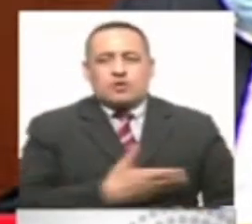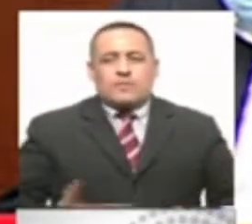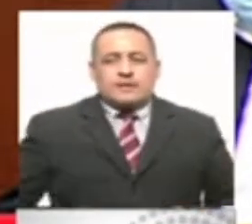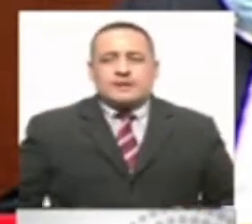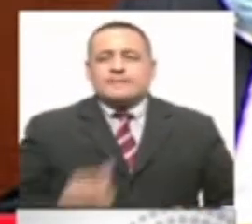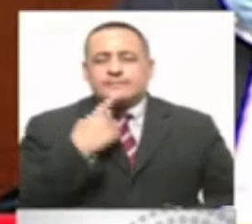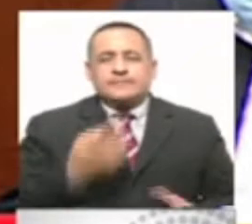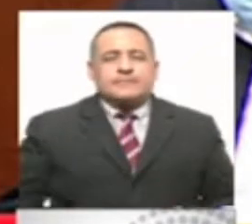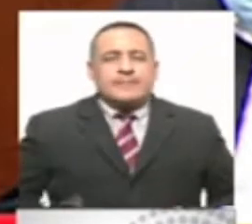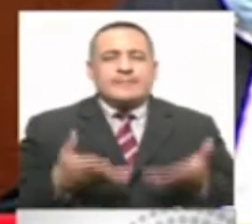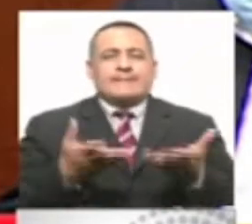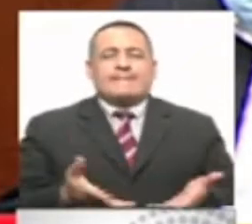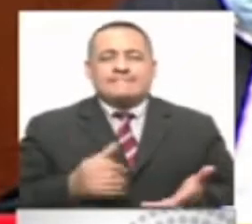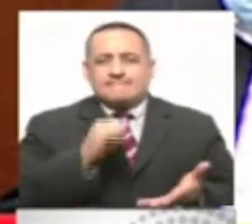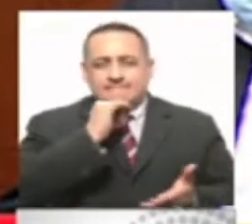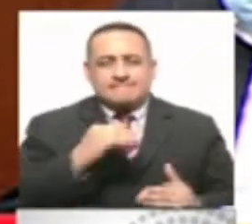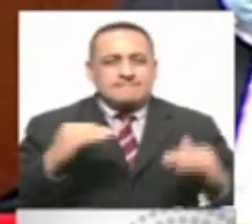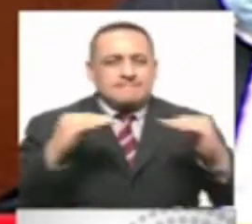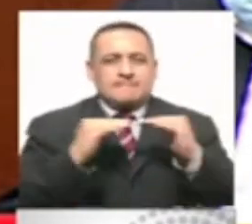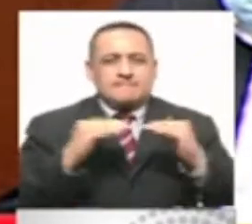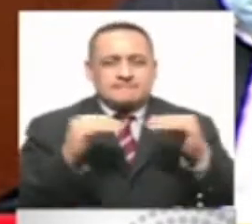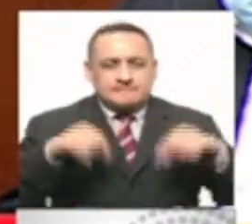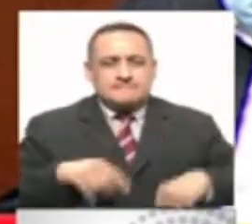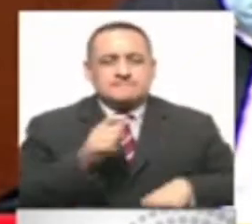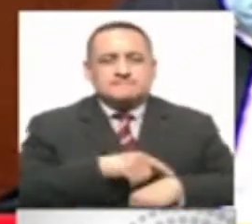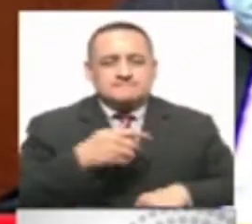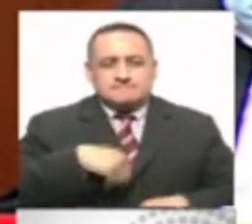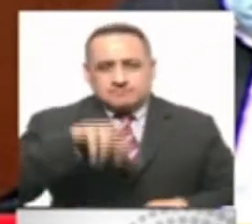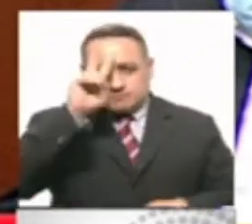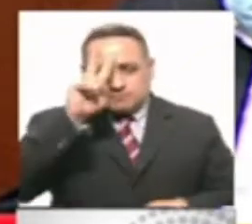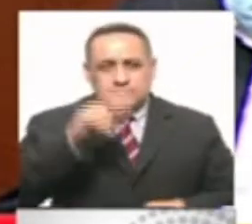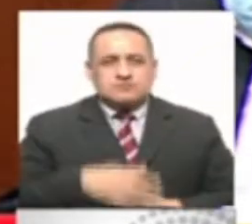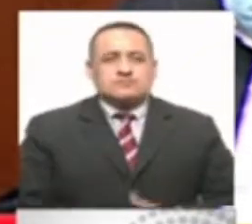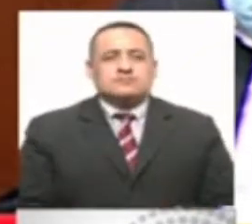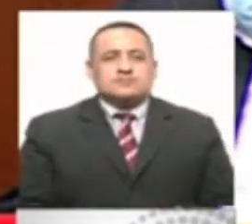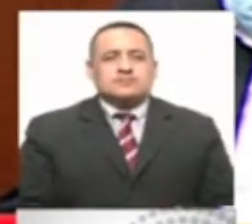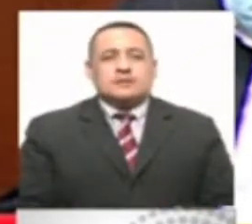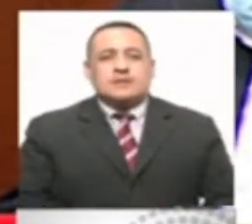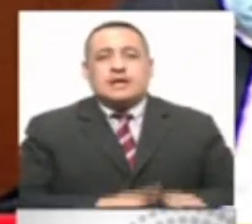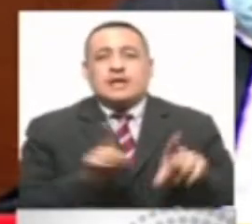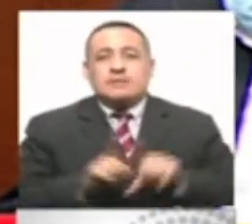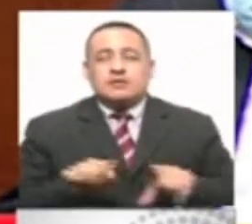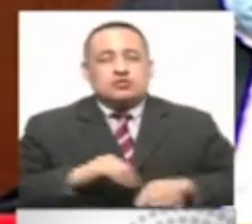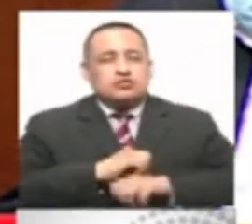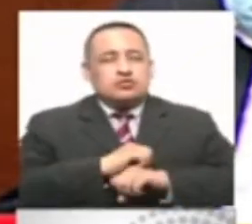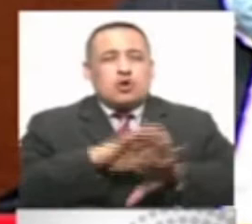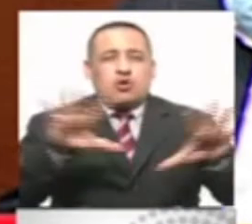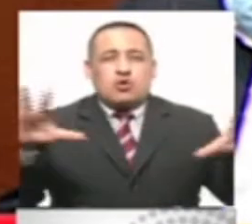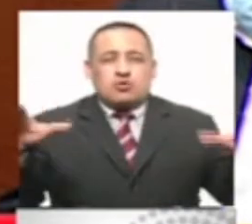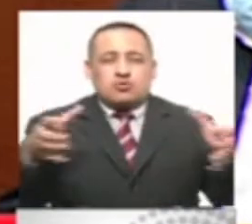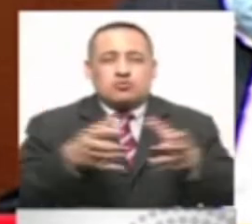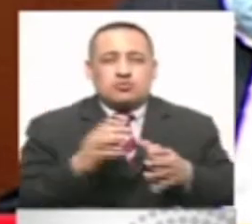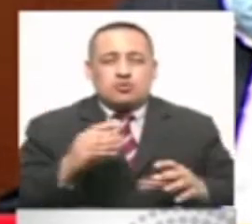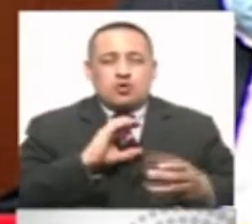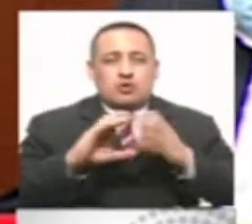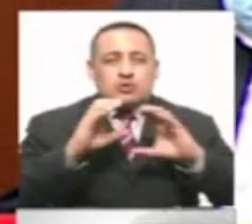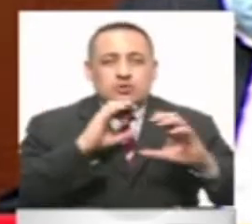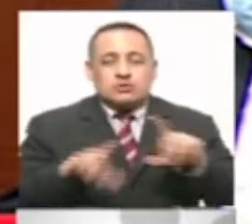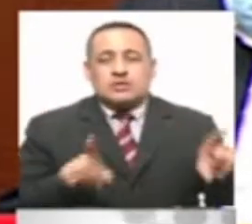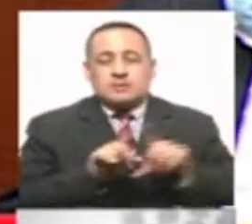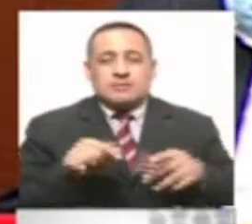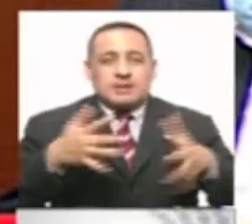es traer una inestabilidad en estos momentos a nuestro país. Los medios de comunicación últimamente están